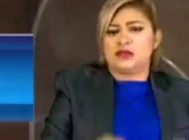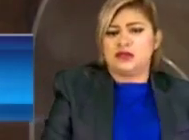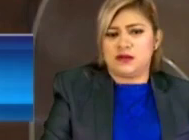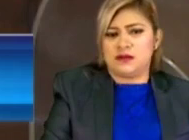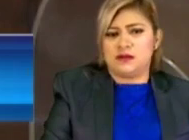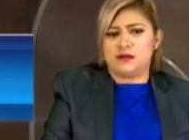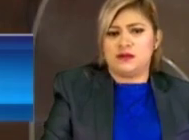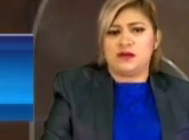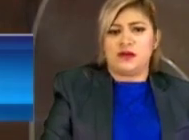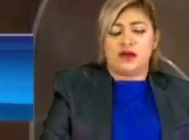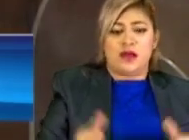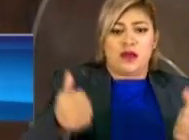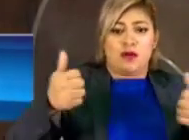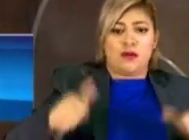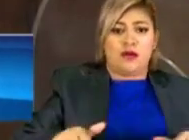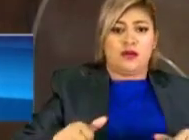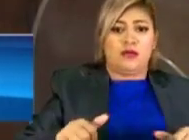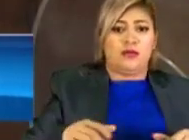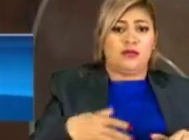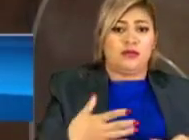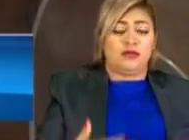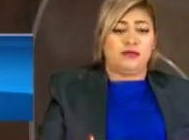de los acuerdos del Pacto del Bicentenario.